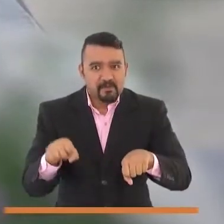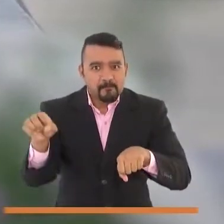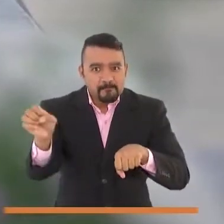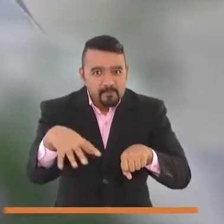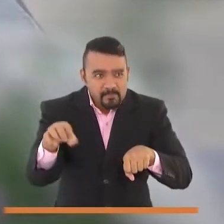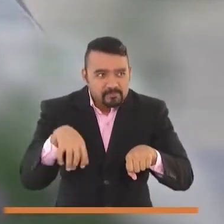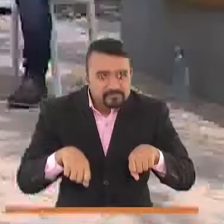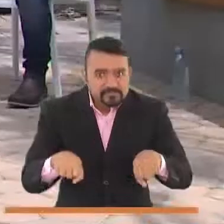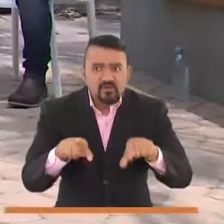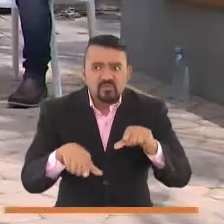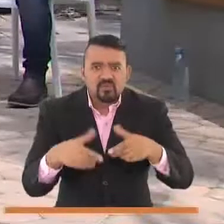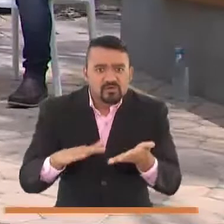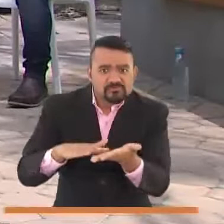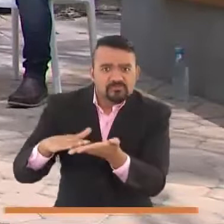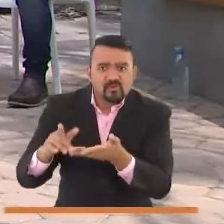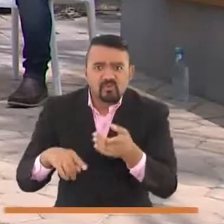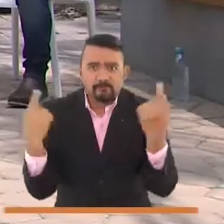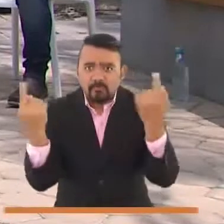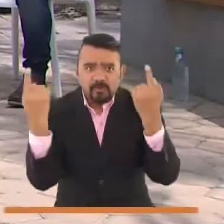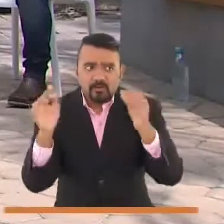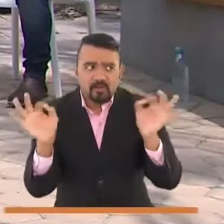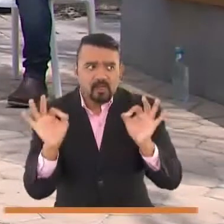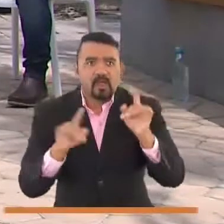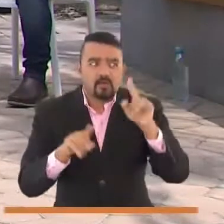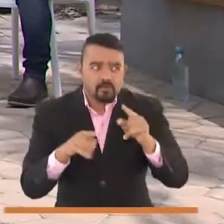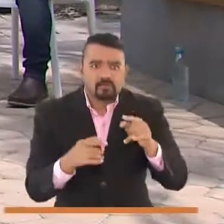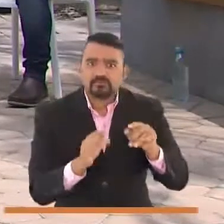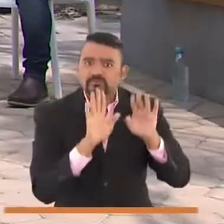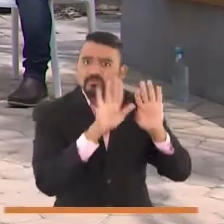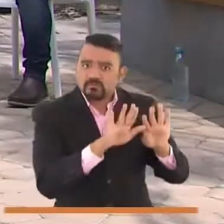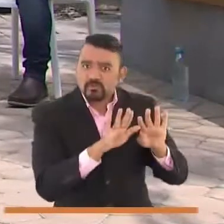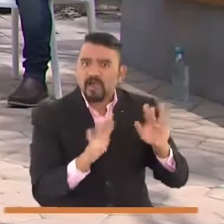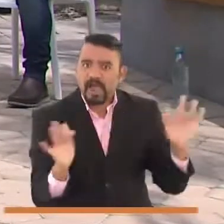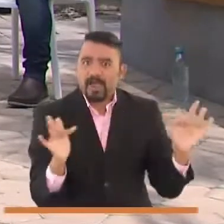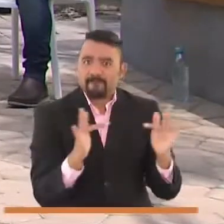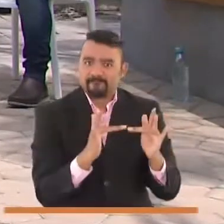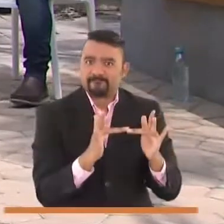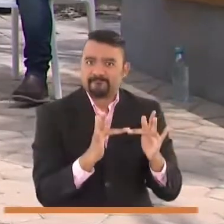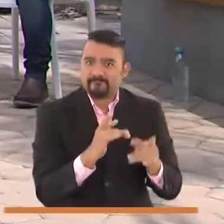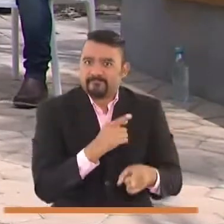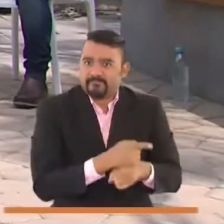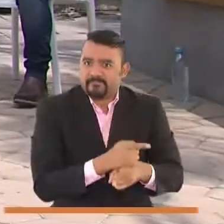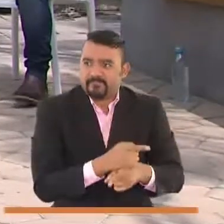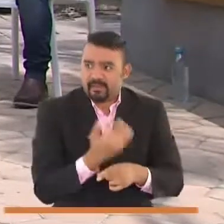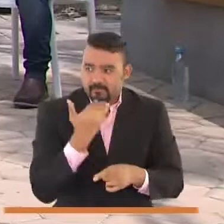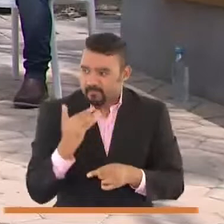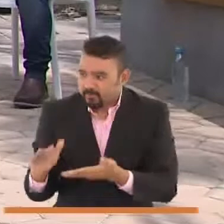una parte que no era pública, que era, digámoslo, de ellos, para quedar acorde a la inversión que estábamos haciendo.